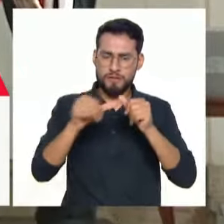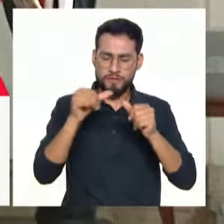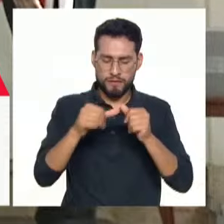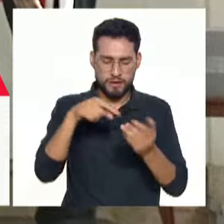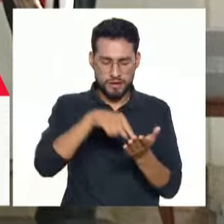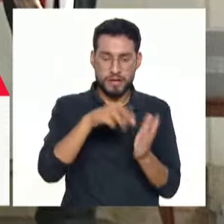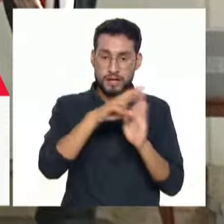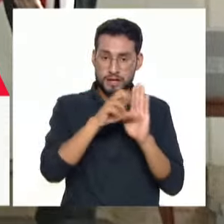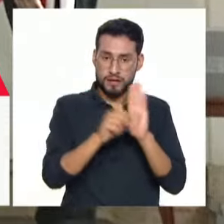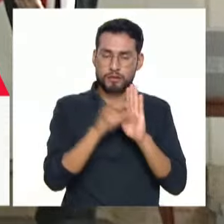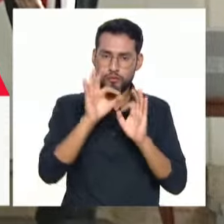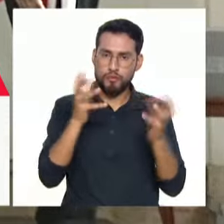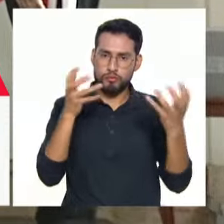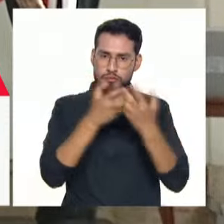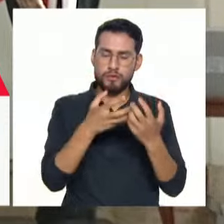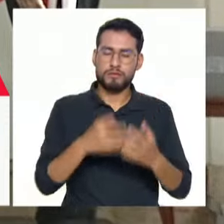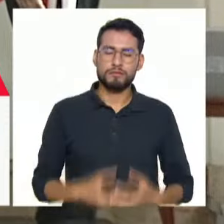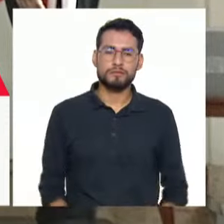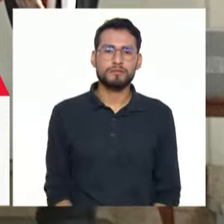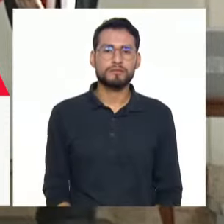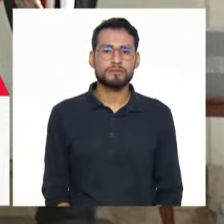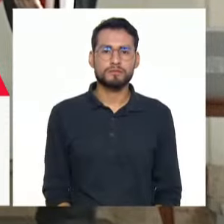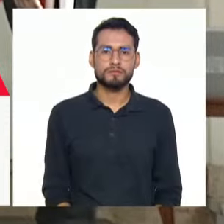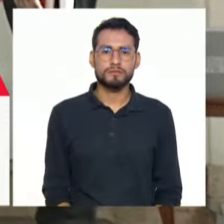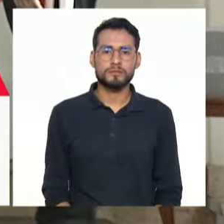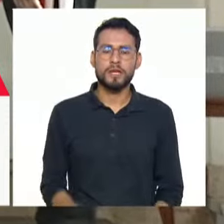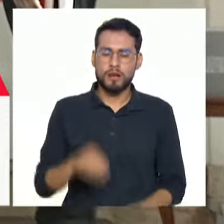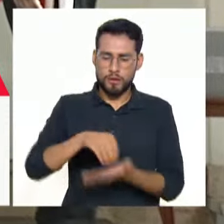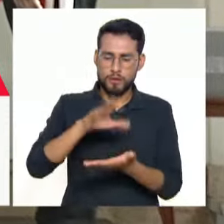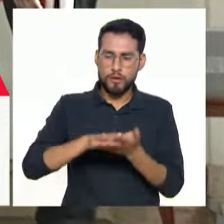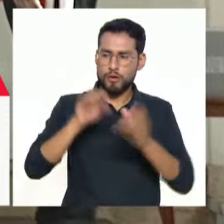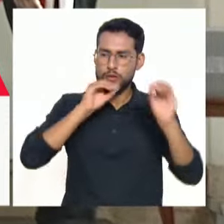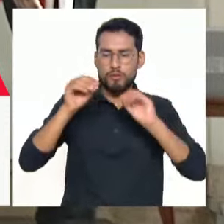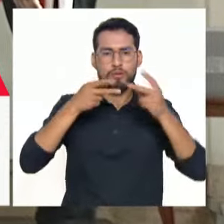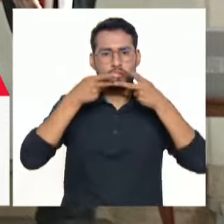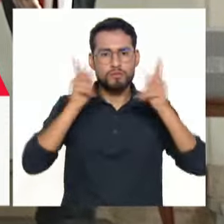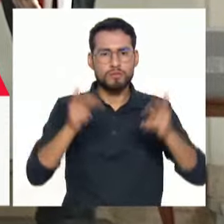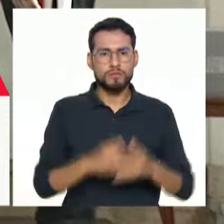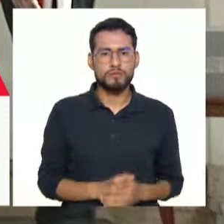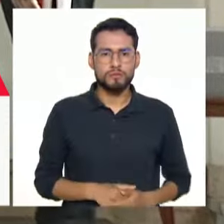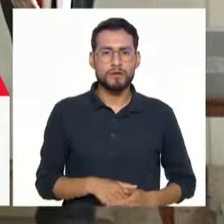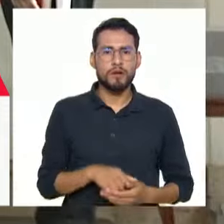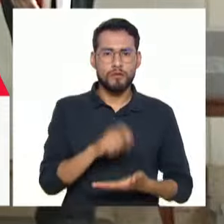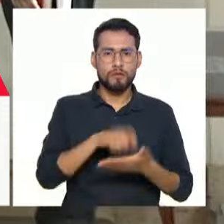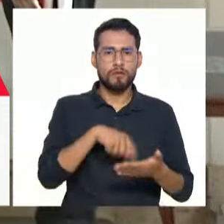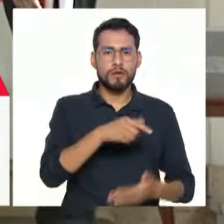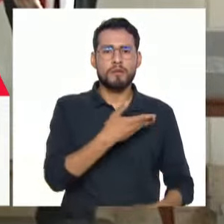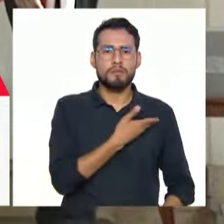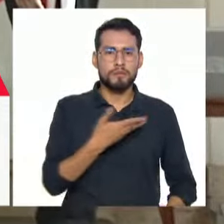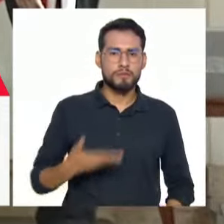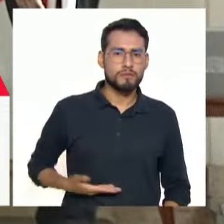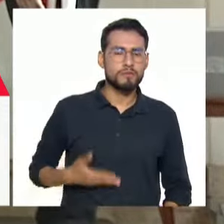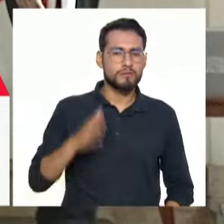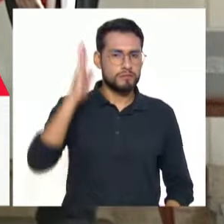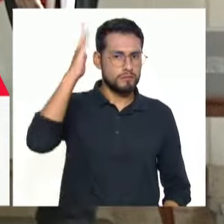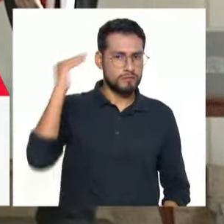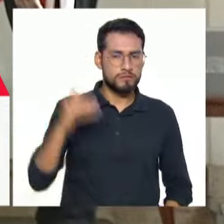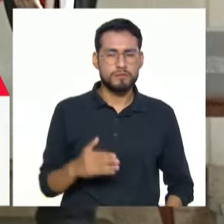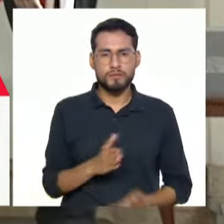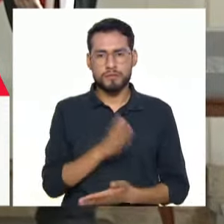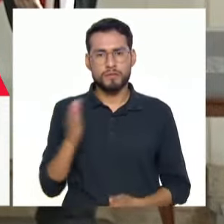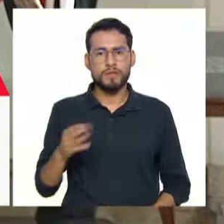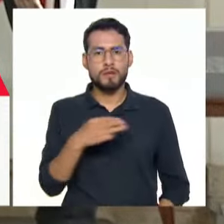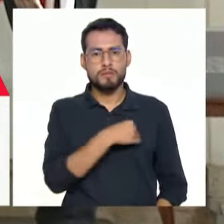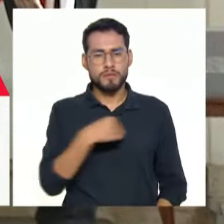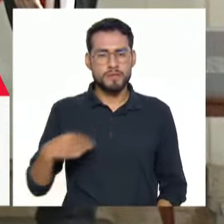fecha de publicación de la presente Resolución Suprema. Regístrese, comuníquese y publíquese. Dinercilia Boluarte Segarra, Presidente de la